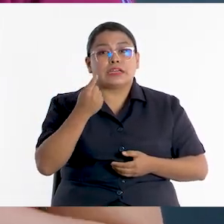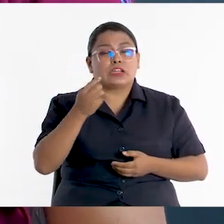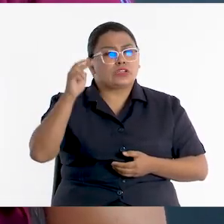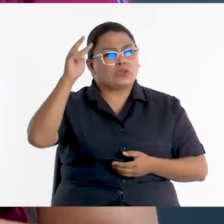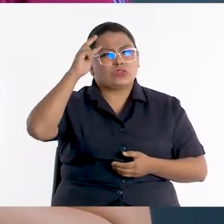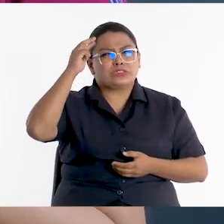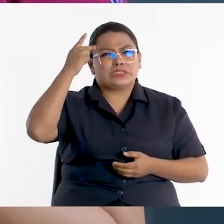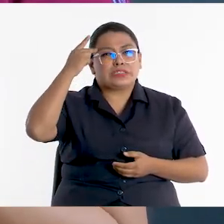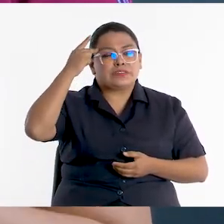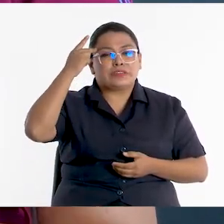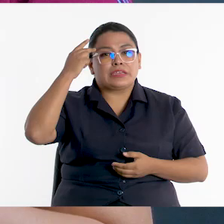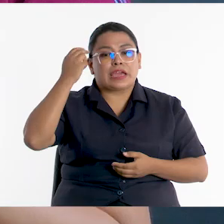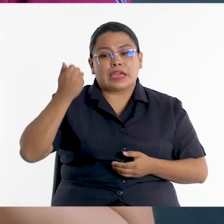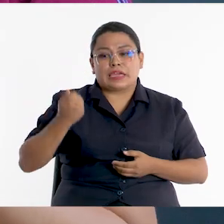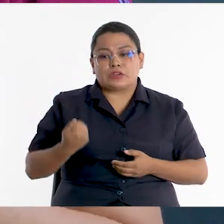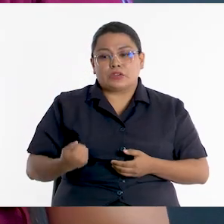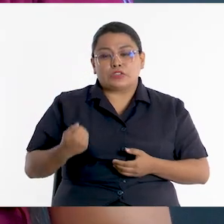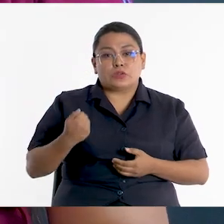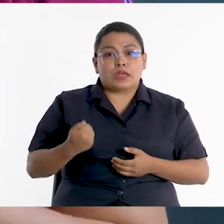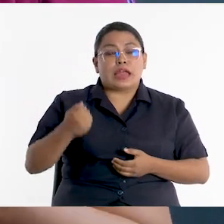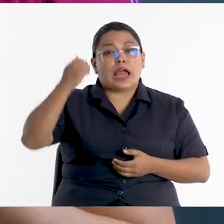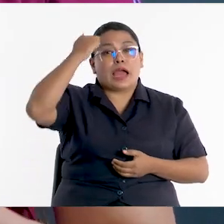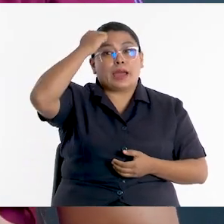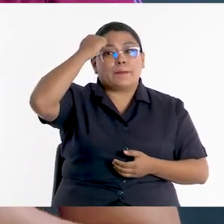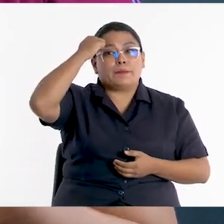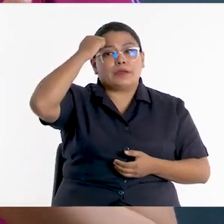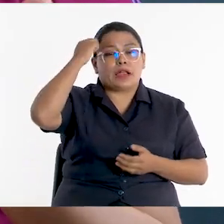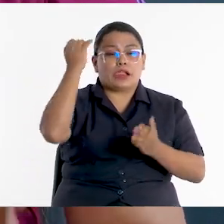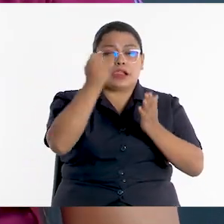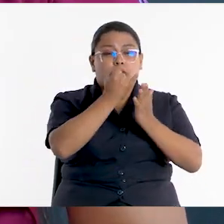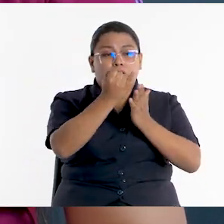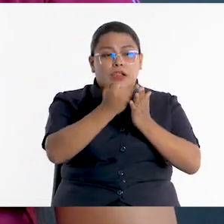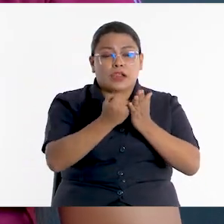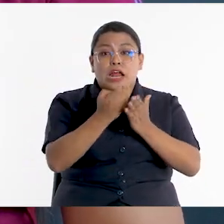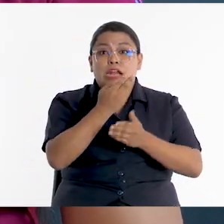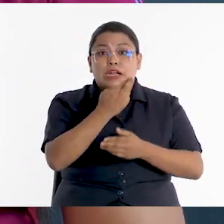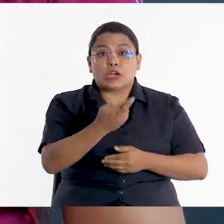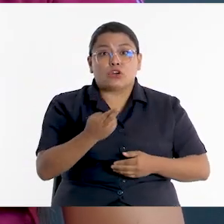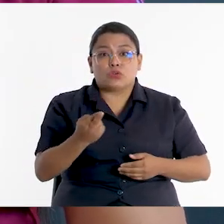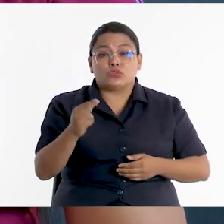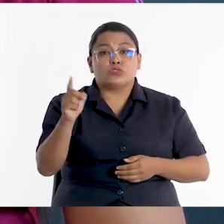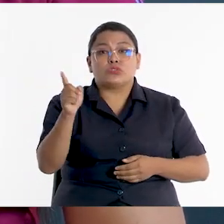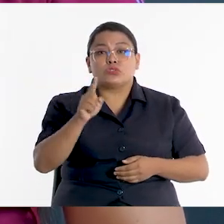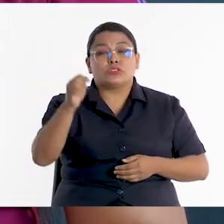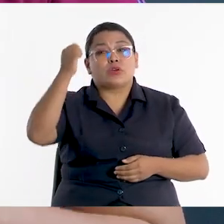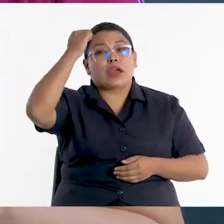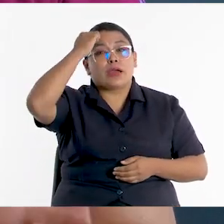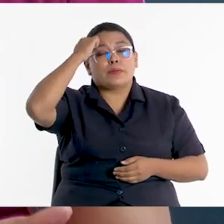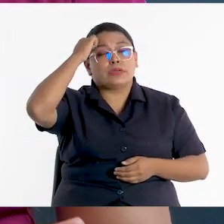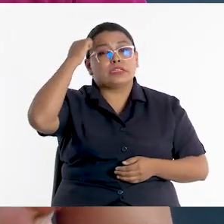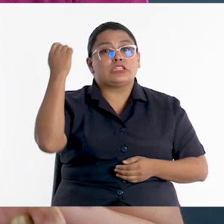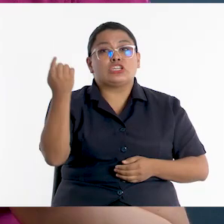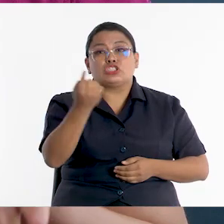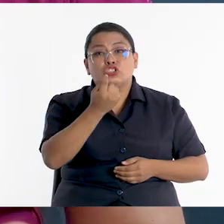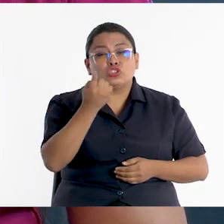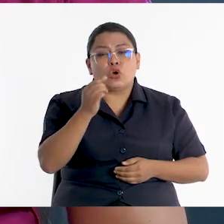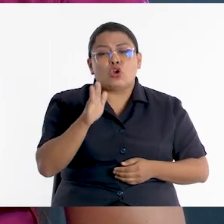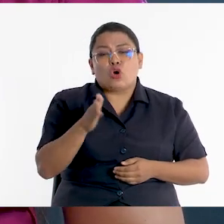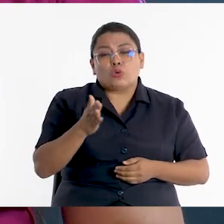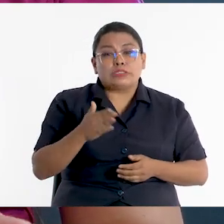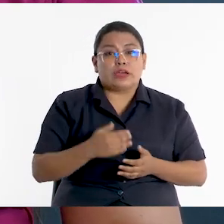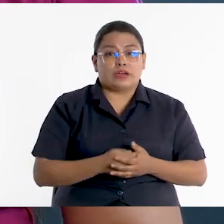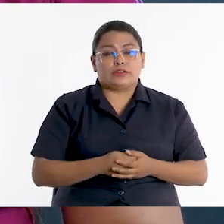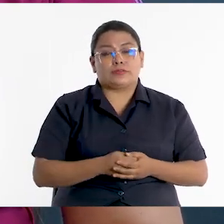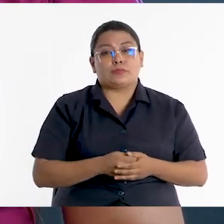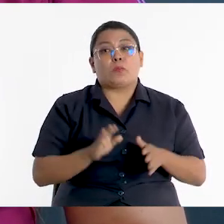que no es la intención que los estudiantes aprendan a dibujar este recurso, sino que